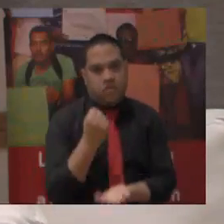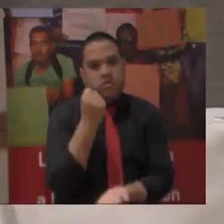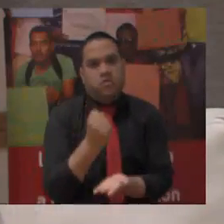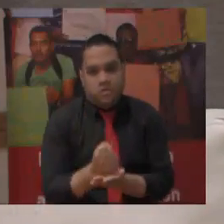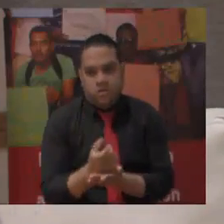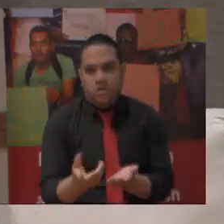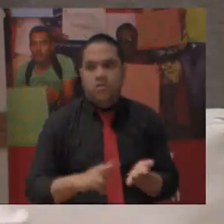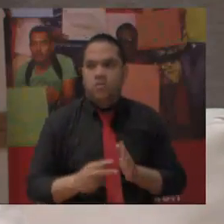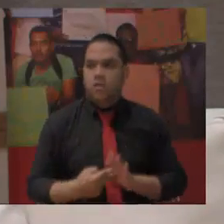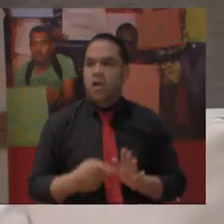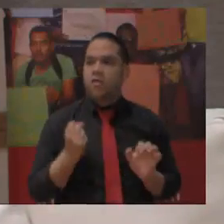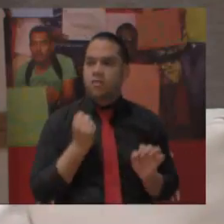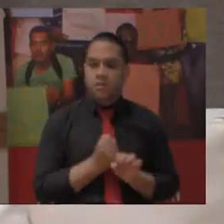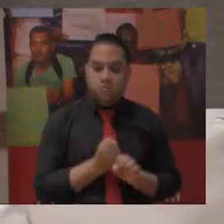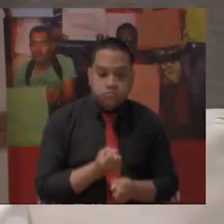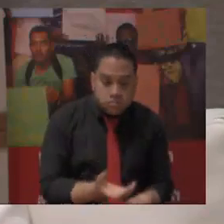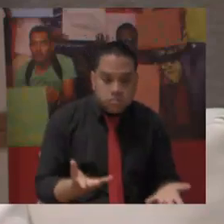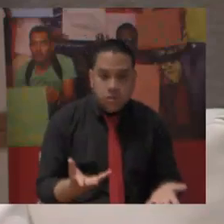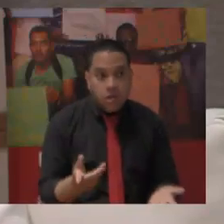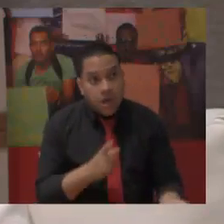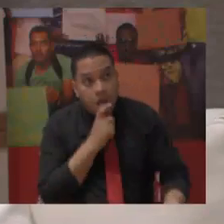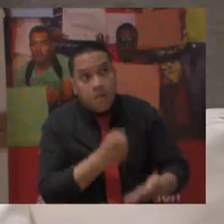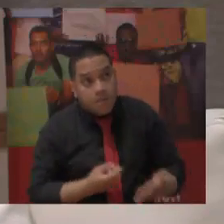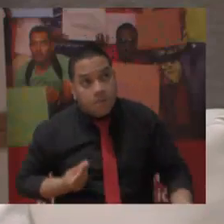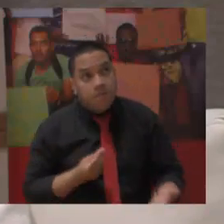allá de dar empleo y de pagar impuestos.